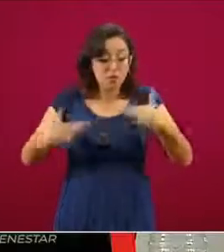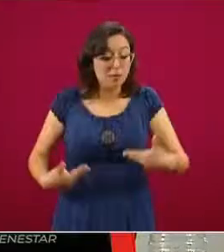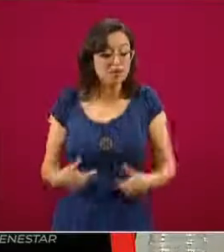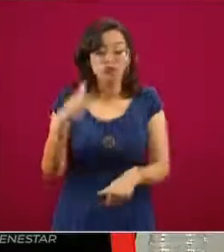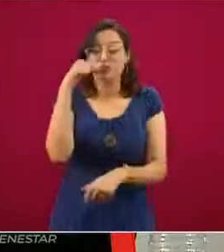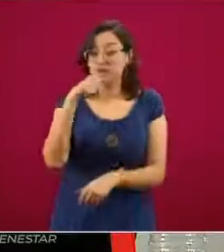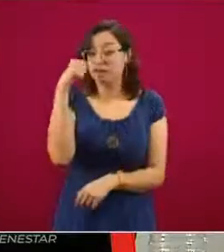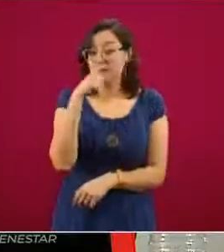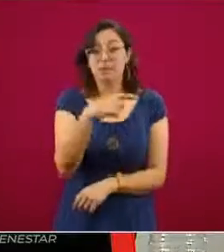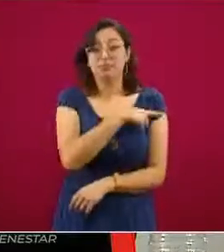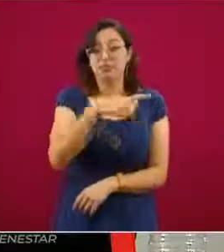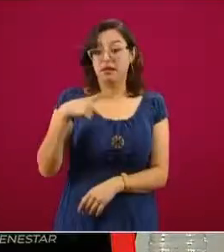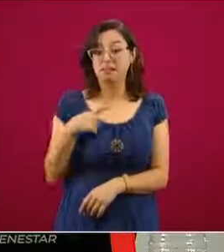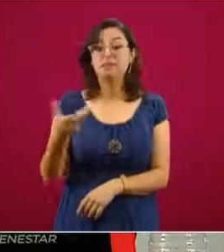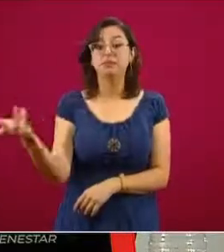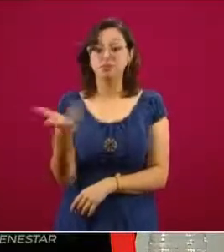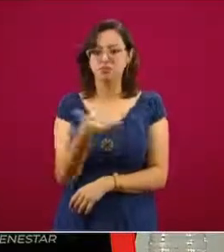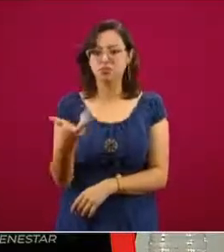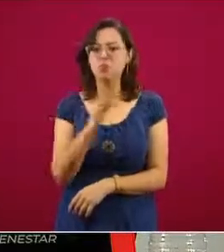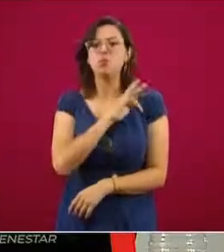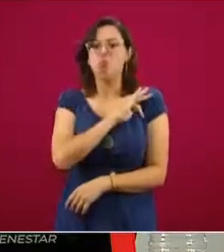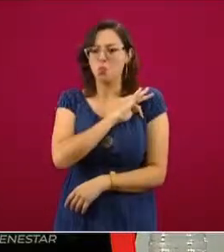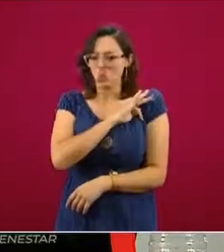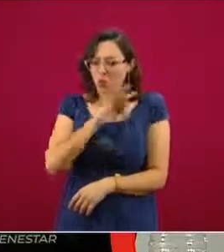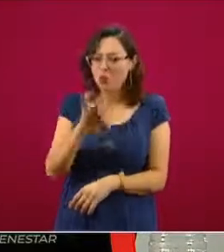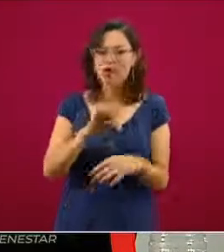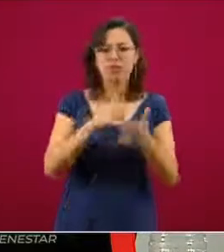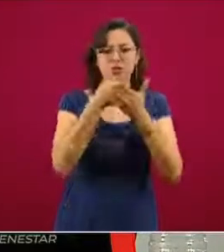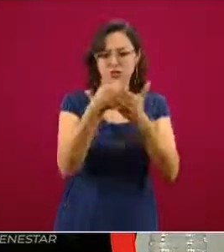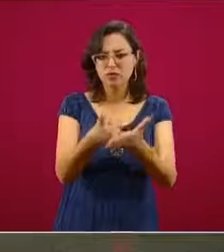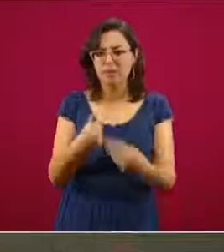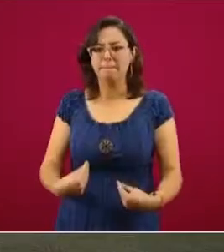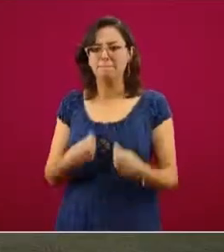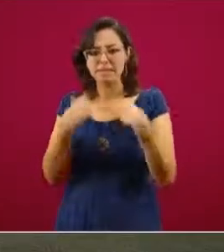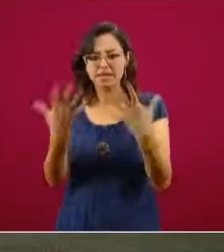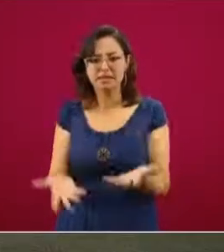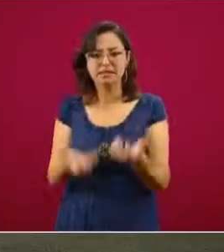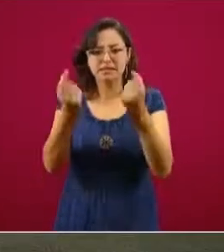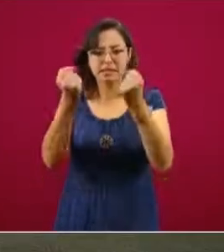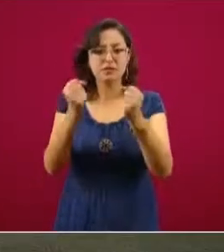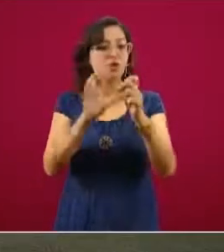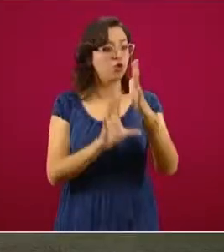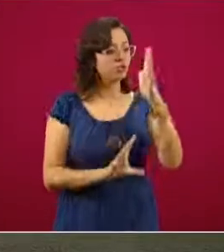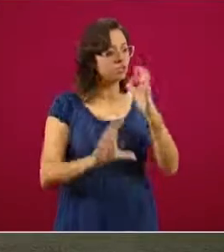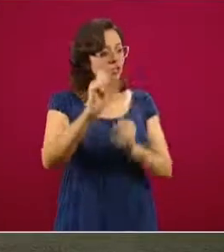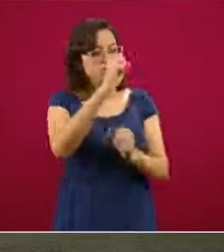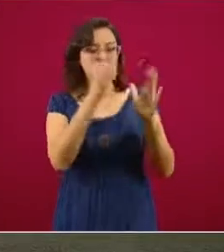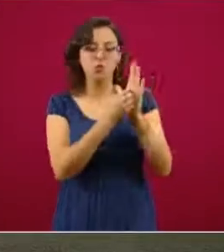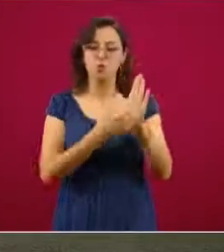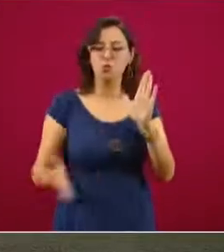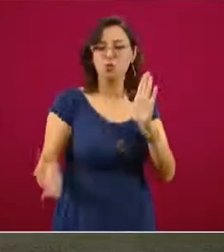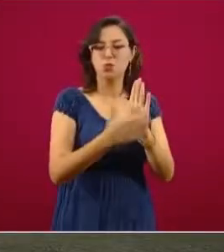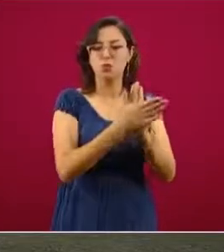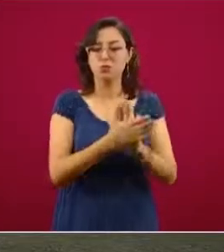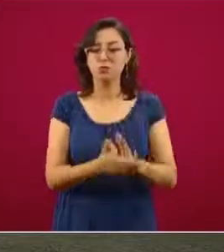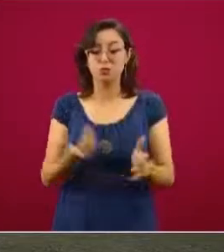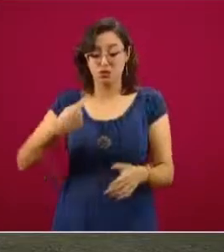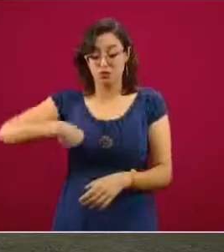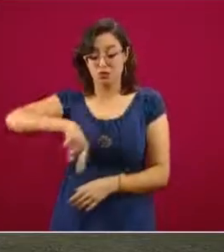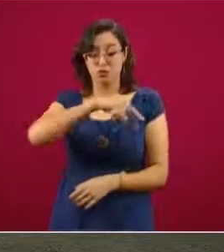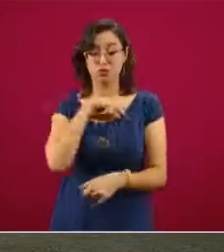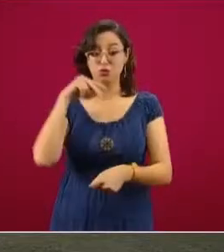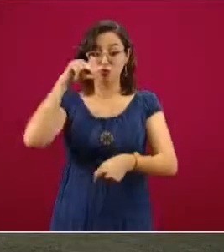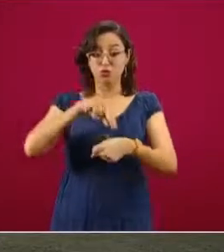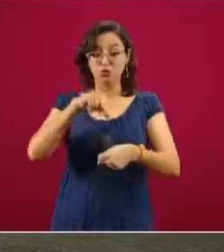siempre cuando tenemos en nuestras manos la posibilidad de salvar vidas. Es porque lo dice la Constitución, es porque lo dice el juramento